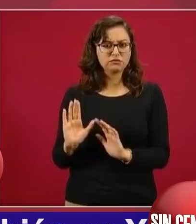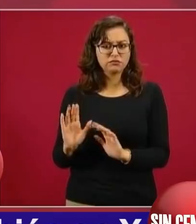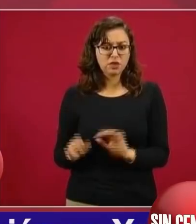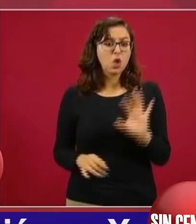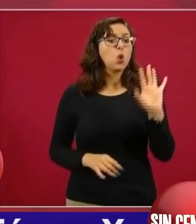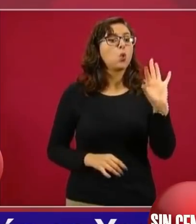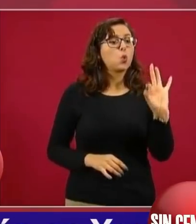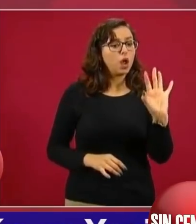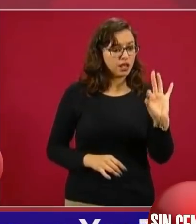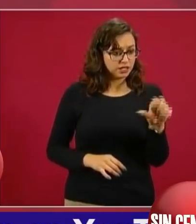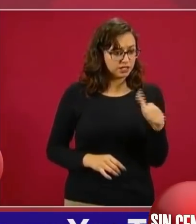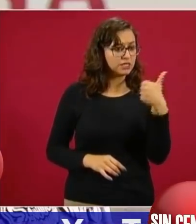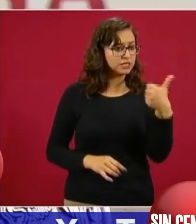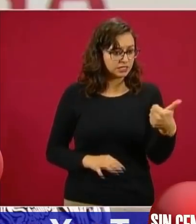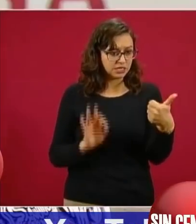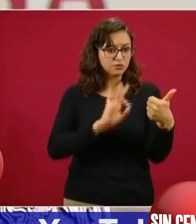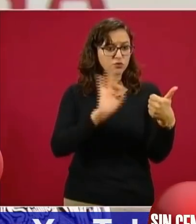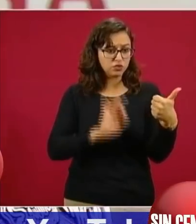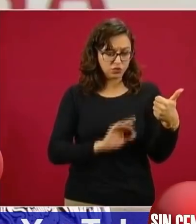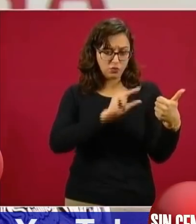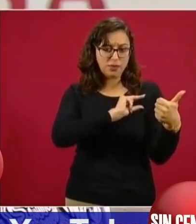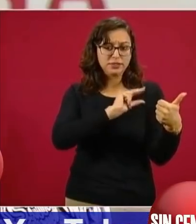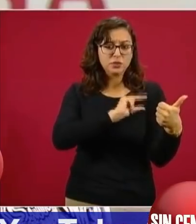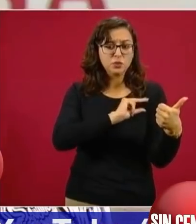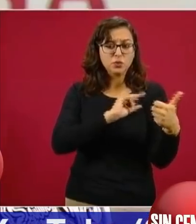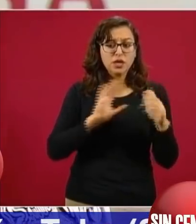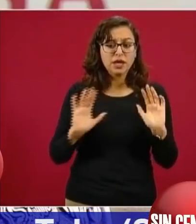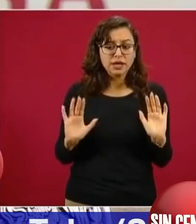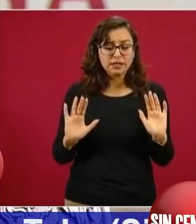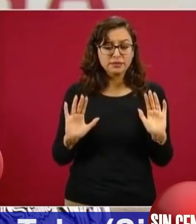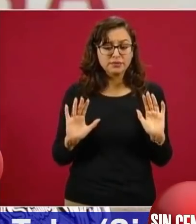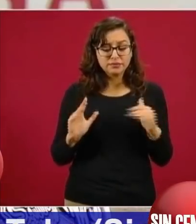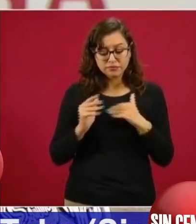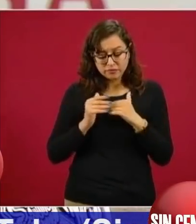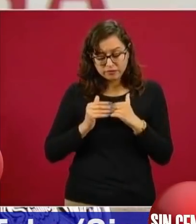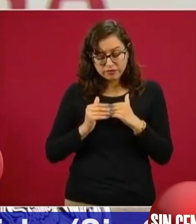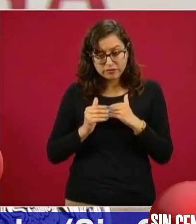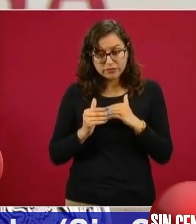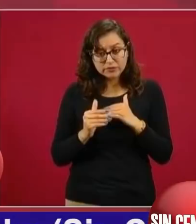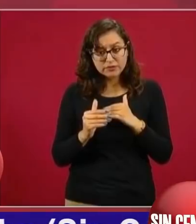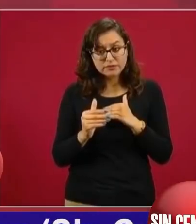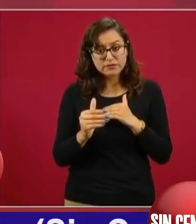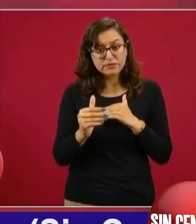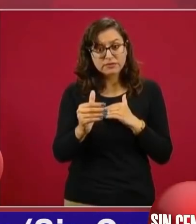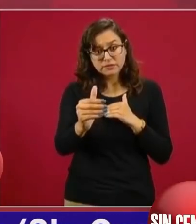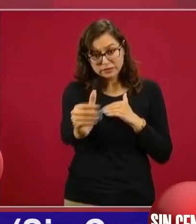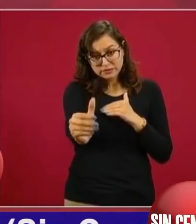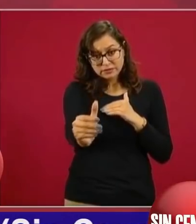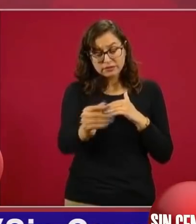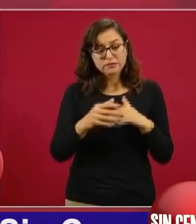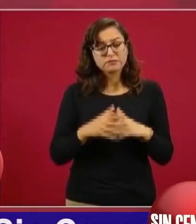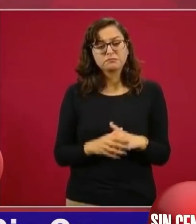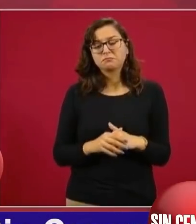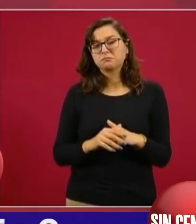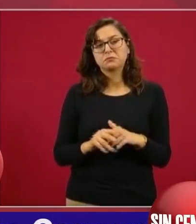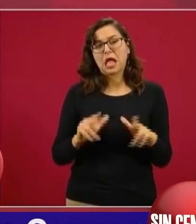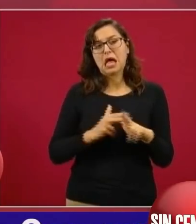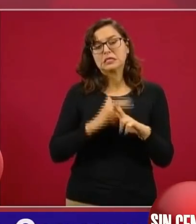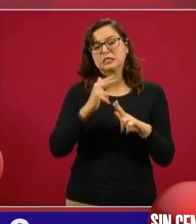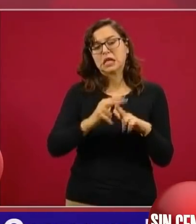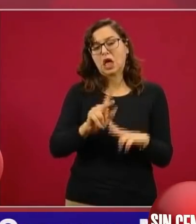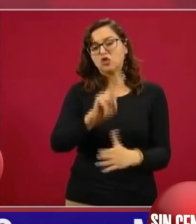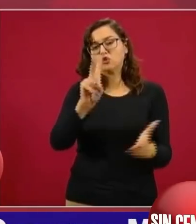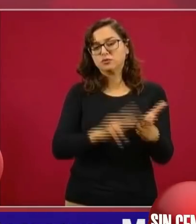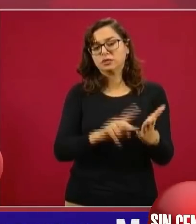y 46% a particulares, en una proyección de mediano plazo hasta el 24,